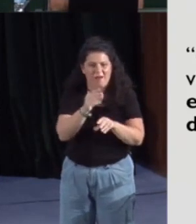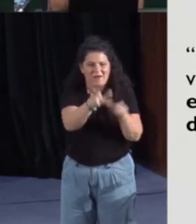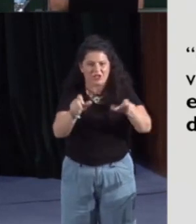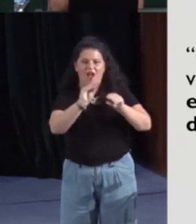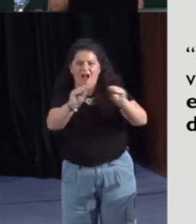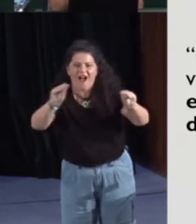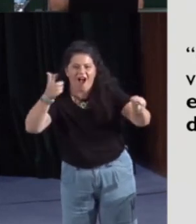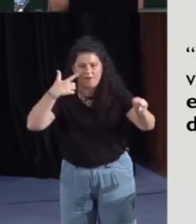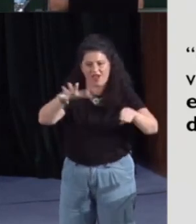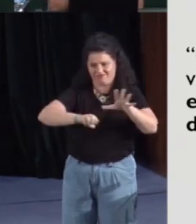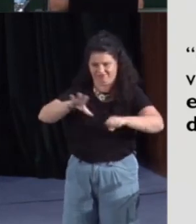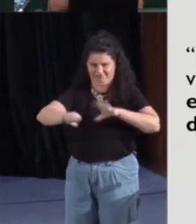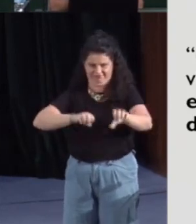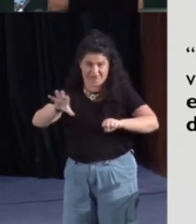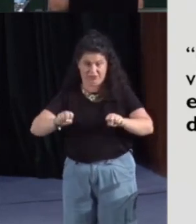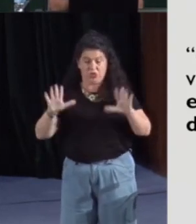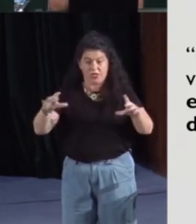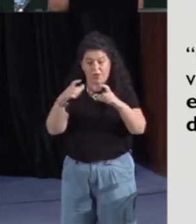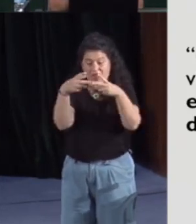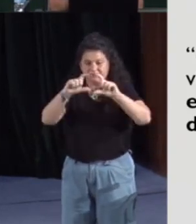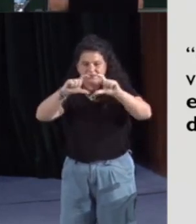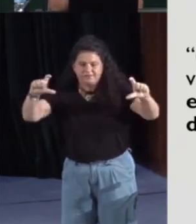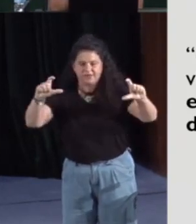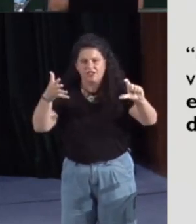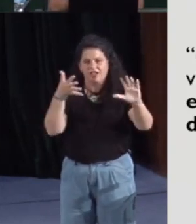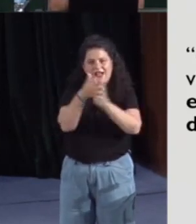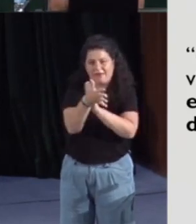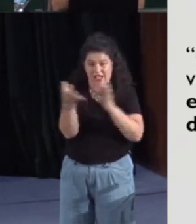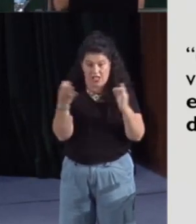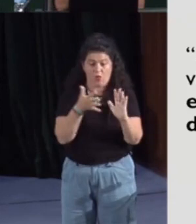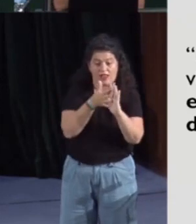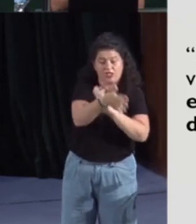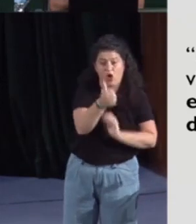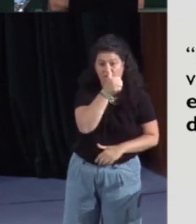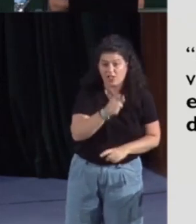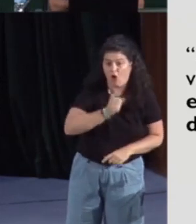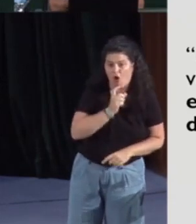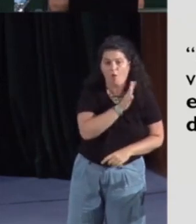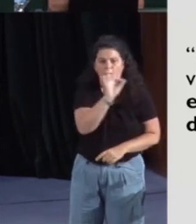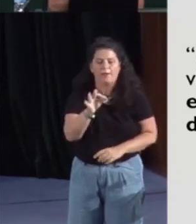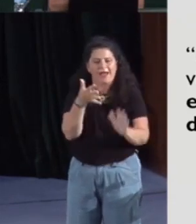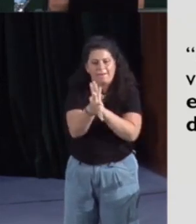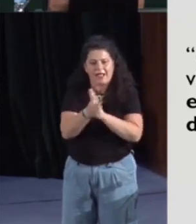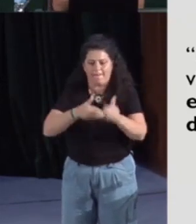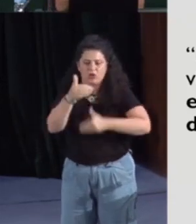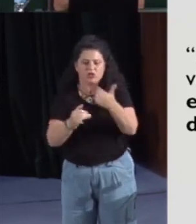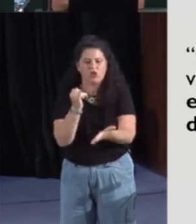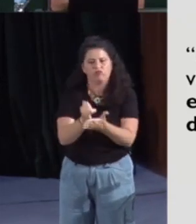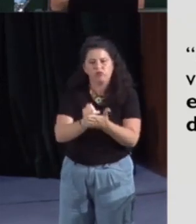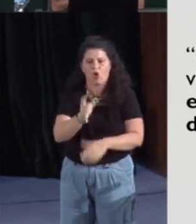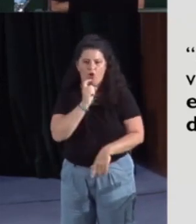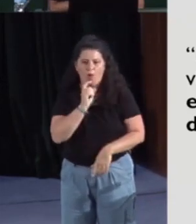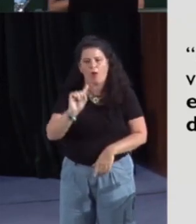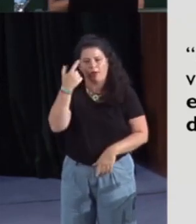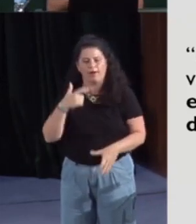mismo proceso o las mismas fases que la cata en sí misma. Las fases son una fase visual primero, una fase